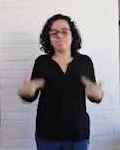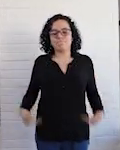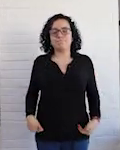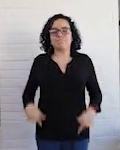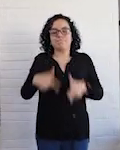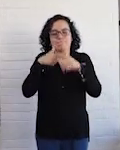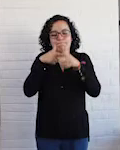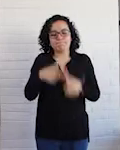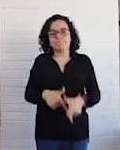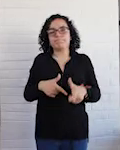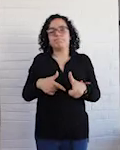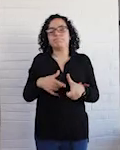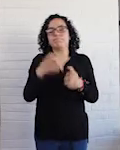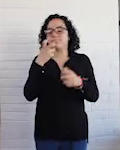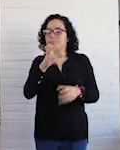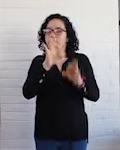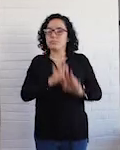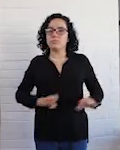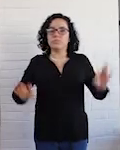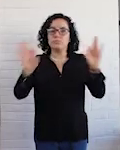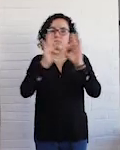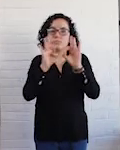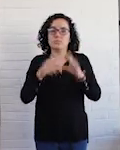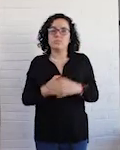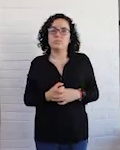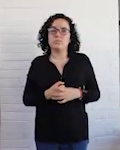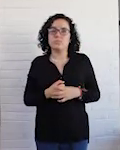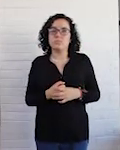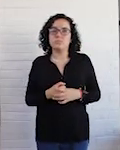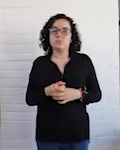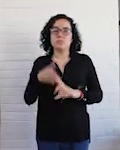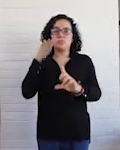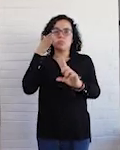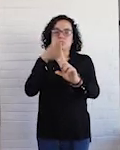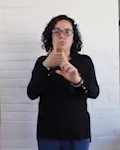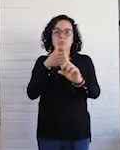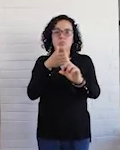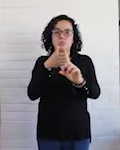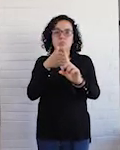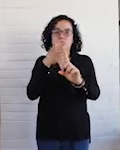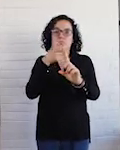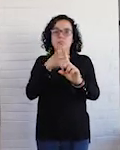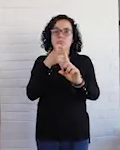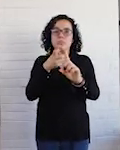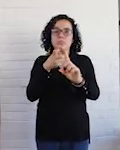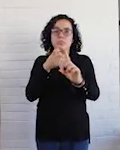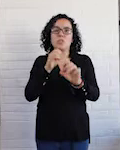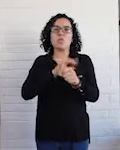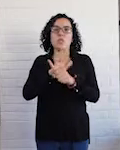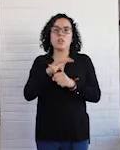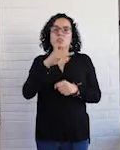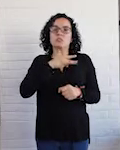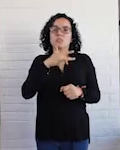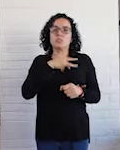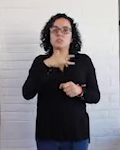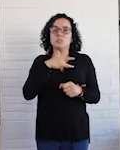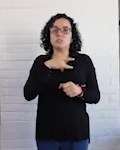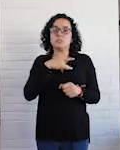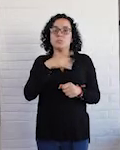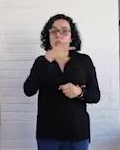manera de mantenerse humano. El target, entonces, es el corazón. Cupido